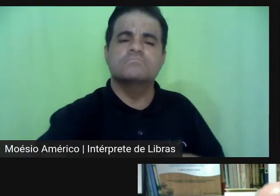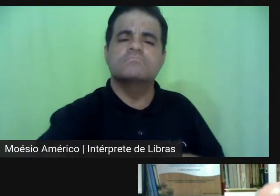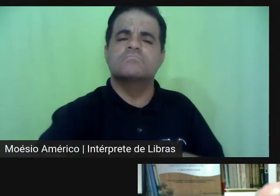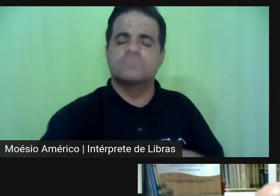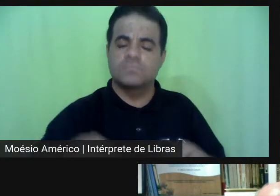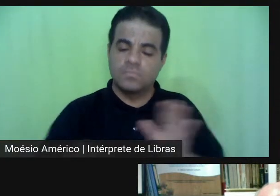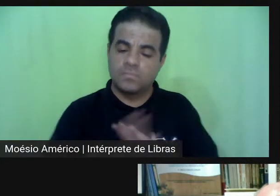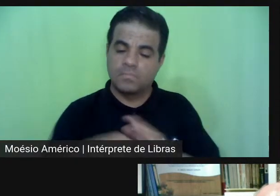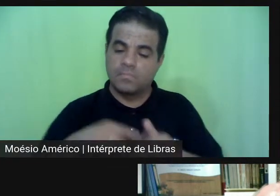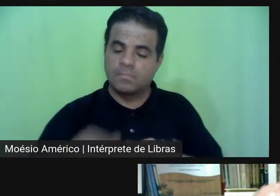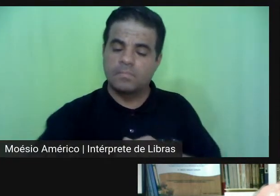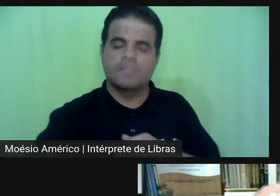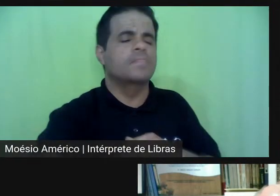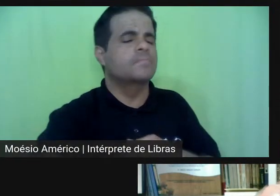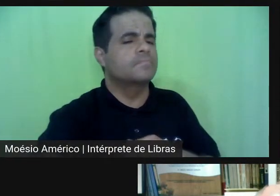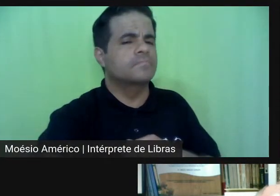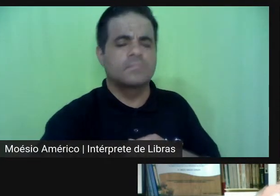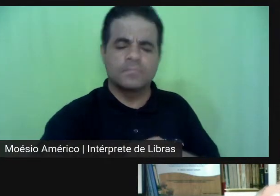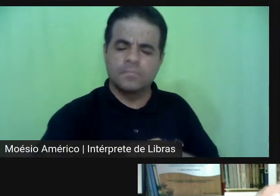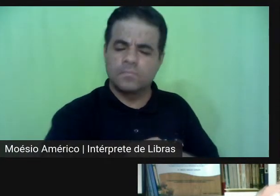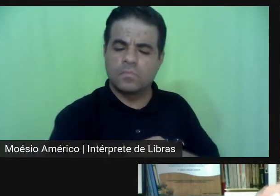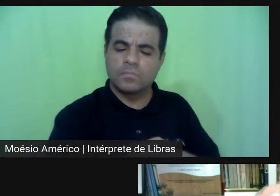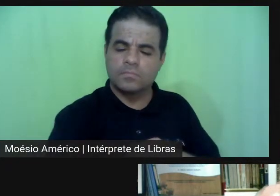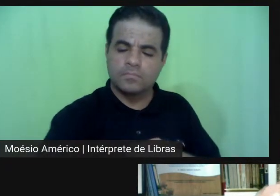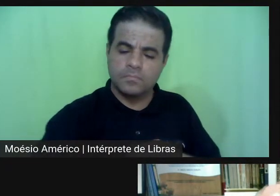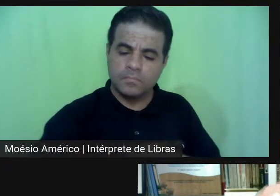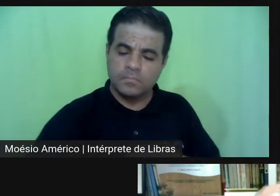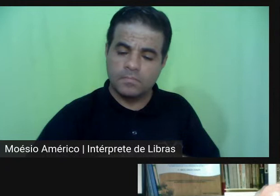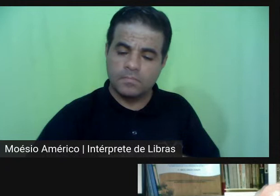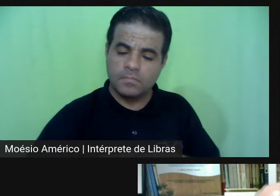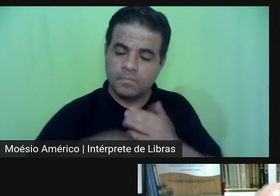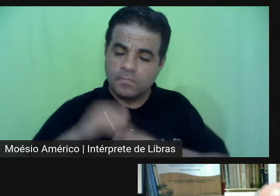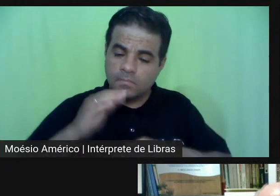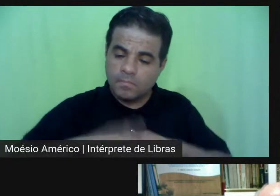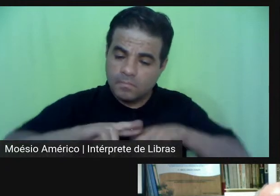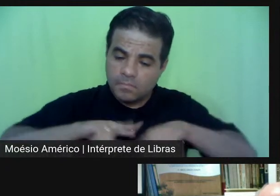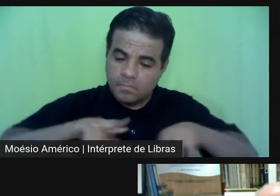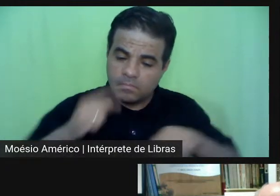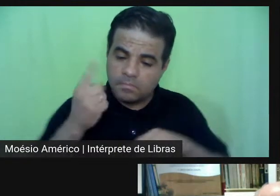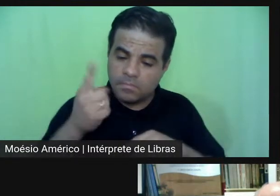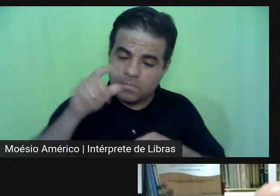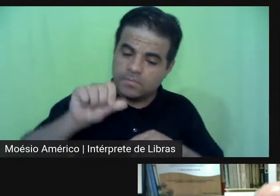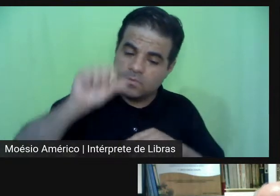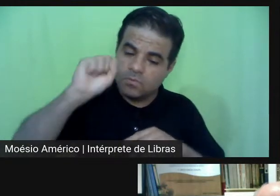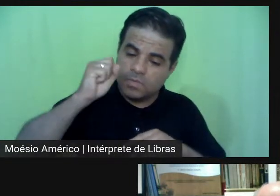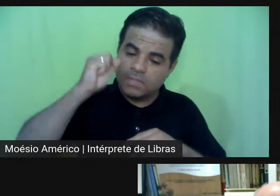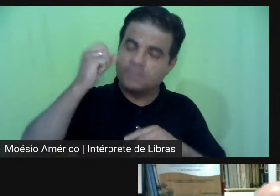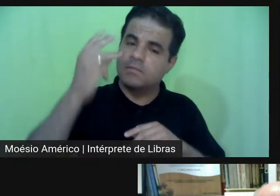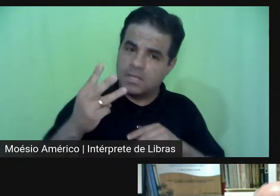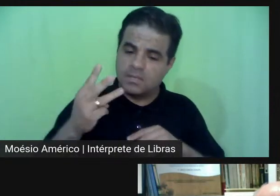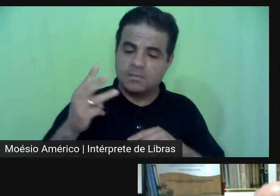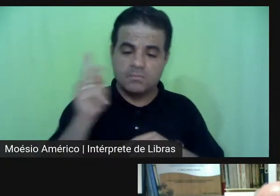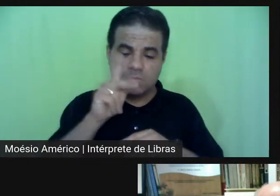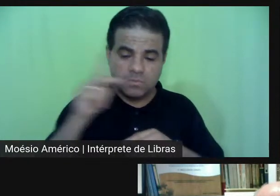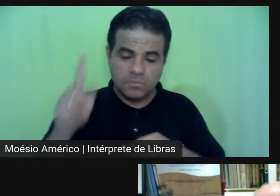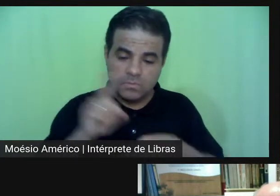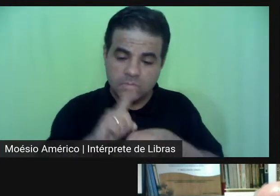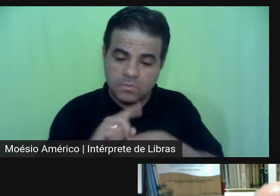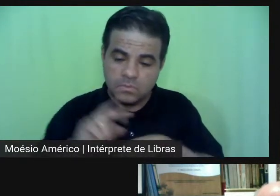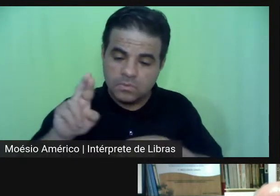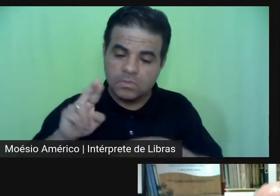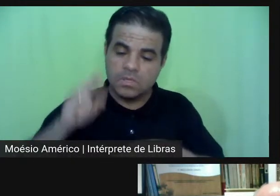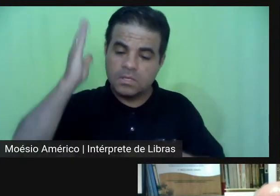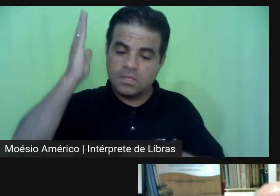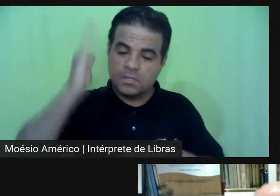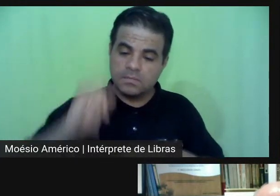javier su vida antes de este ofrecimiento en 1973 el profesor doctor garcía lechuga